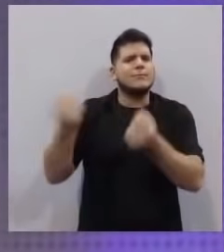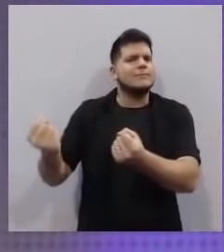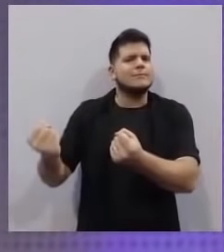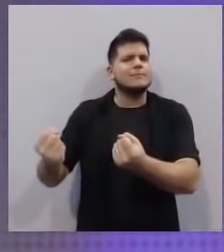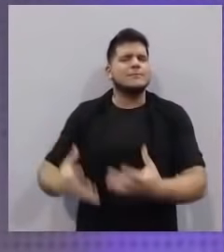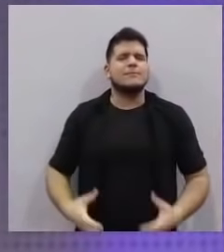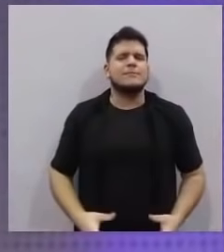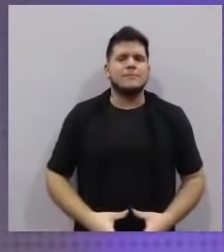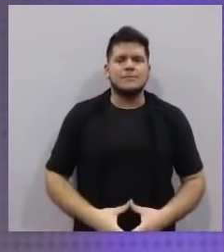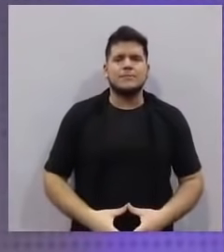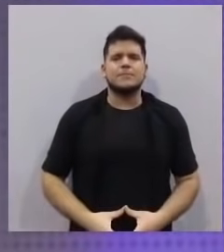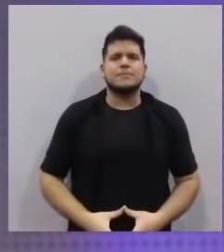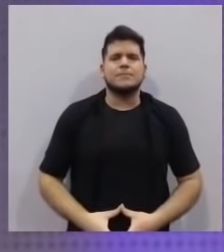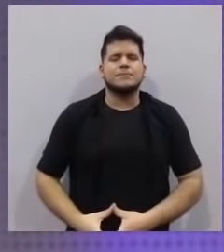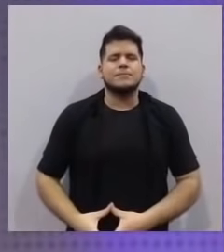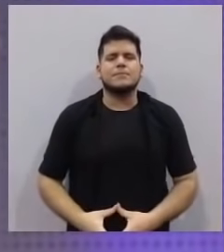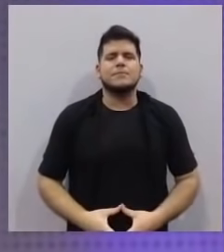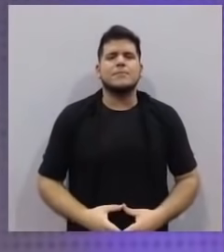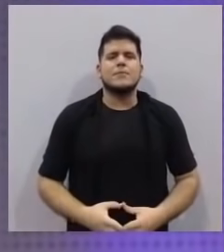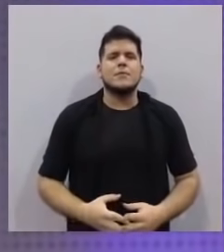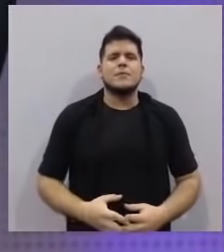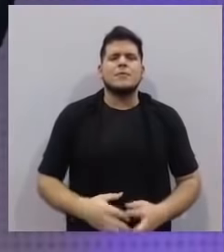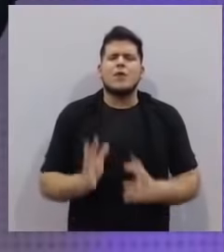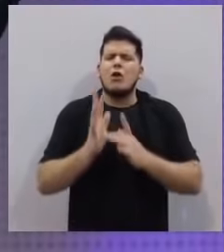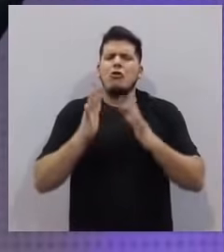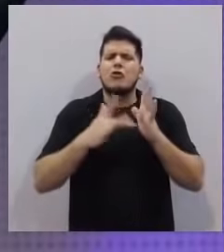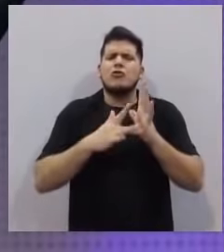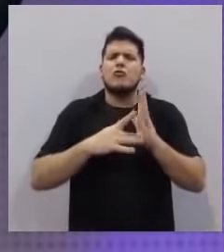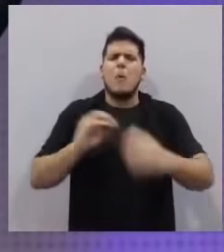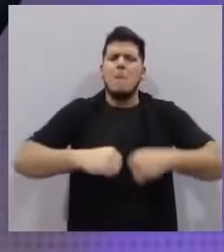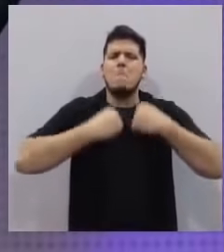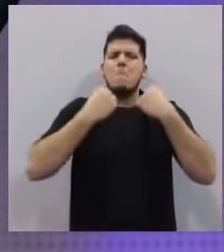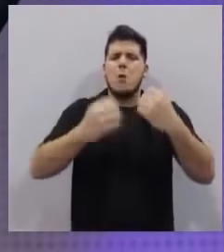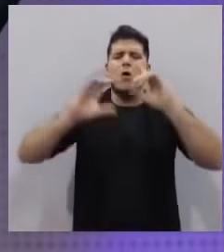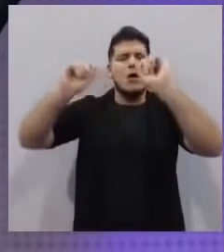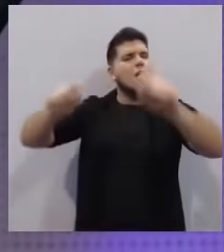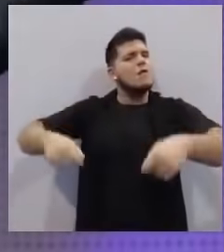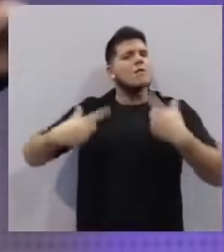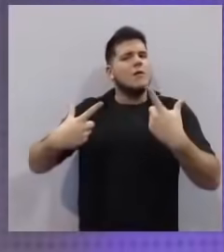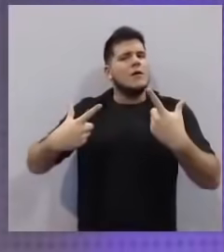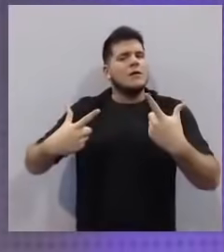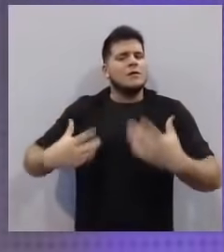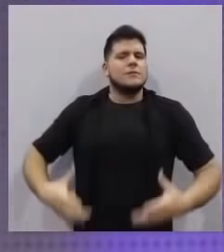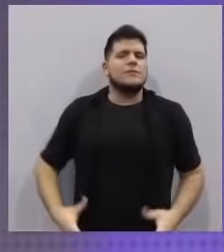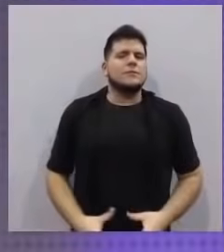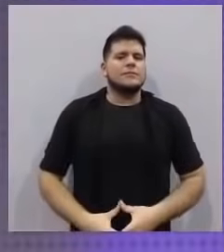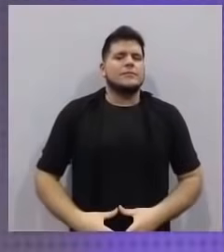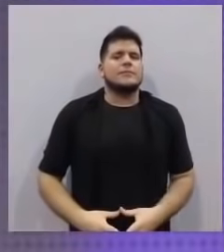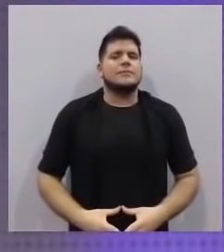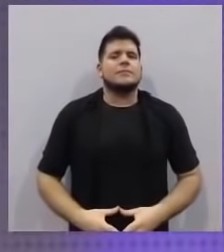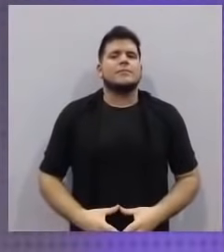él nos inviste de autoridad nos da poder sobre las tinieblas